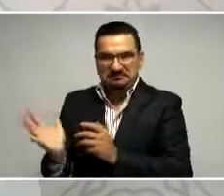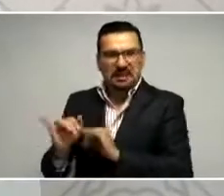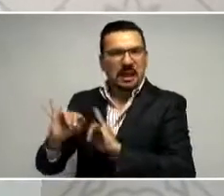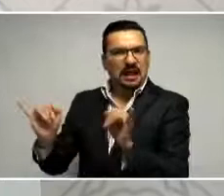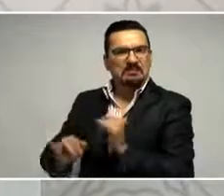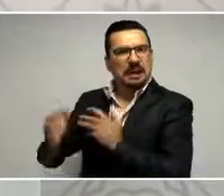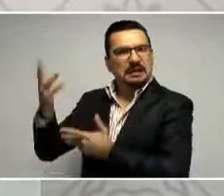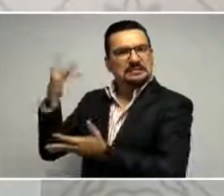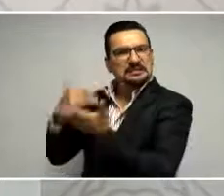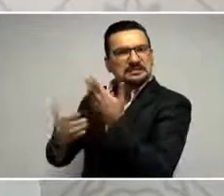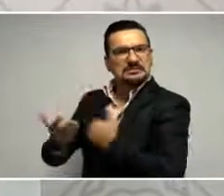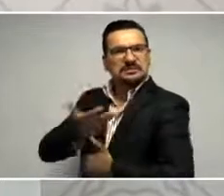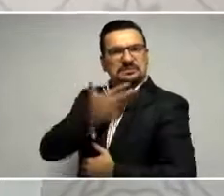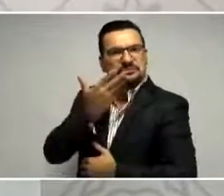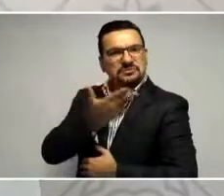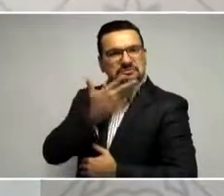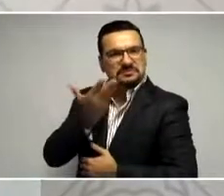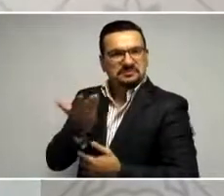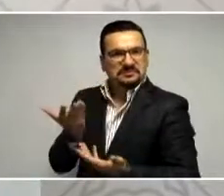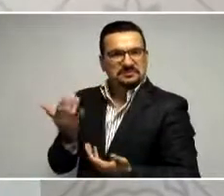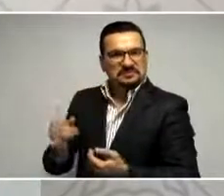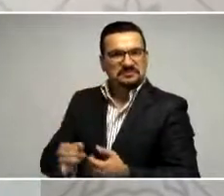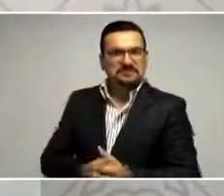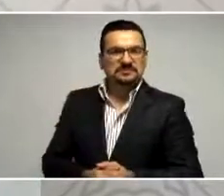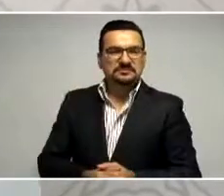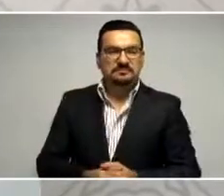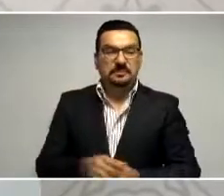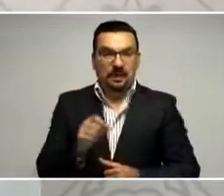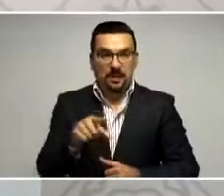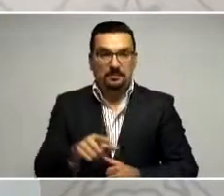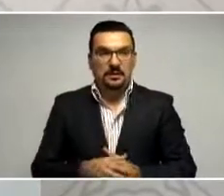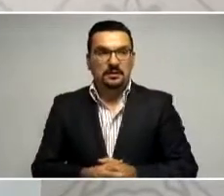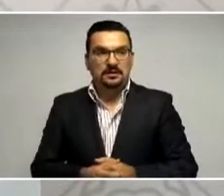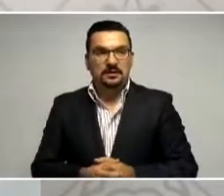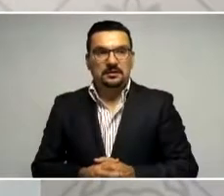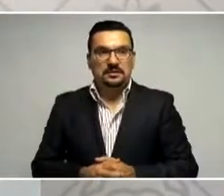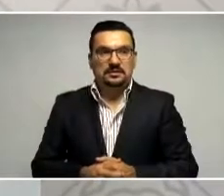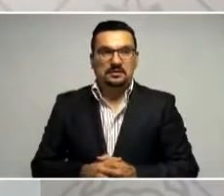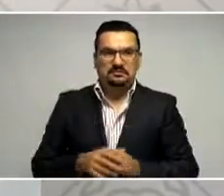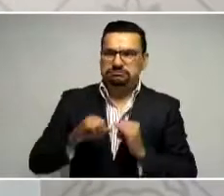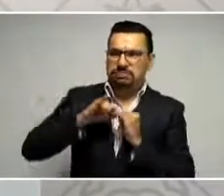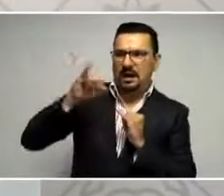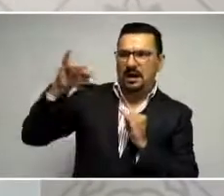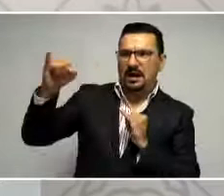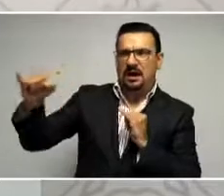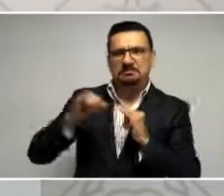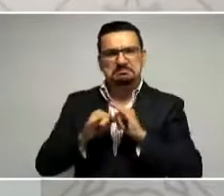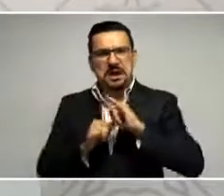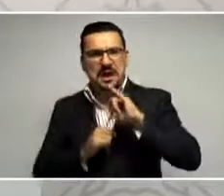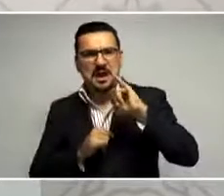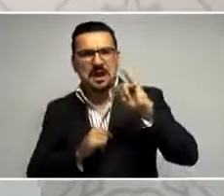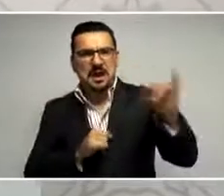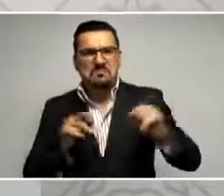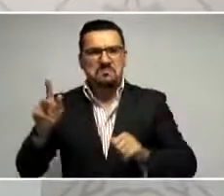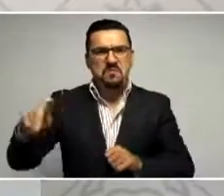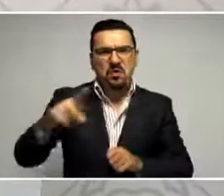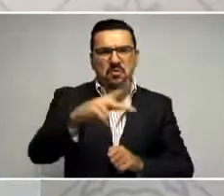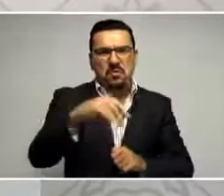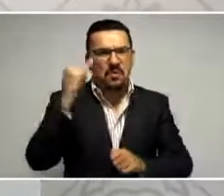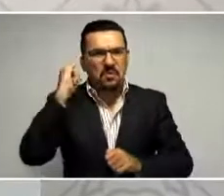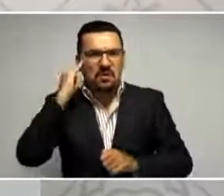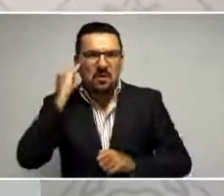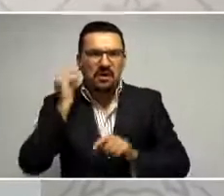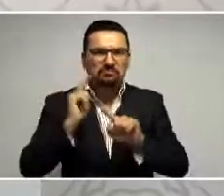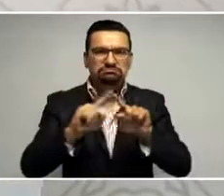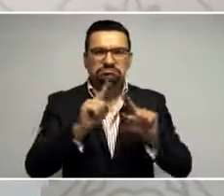antes se habían aplicado. Además, la lejanía de muchas de estas